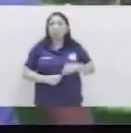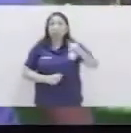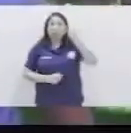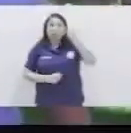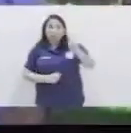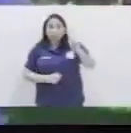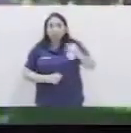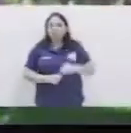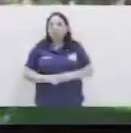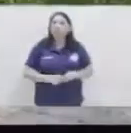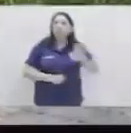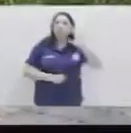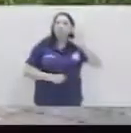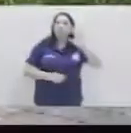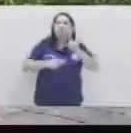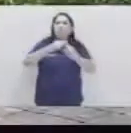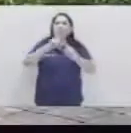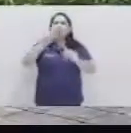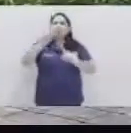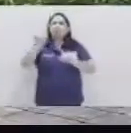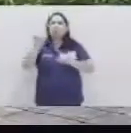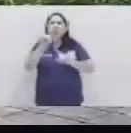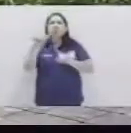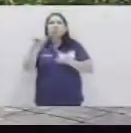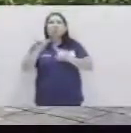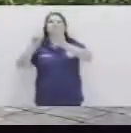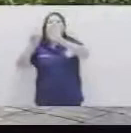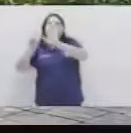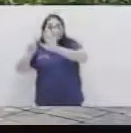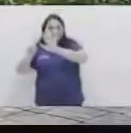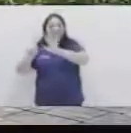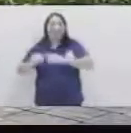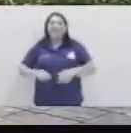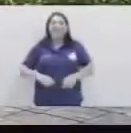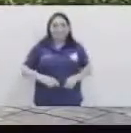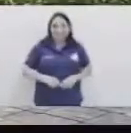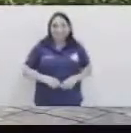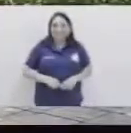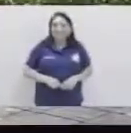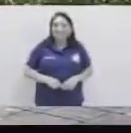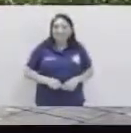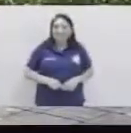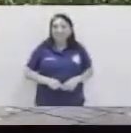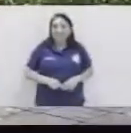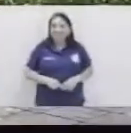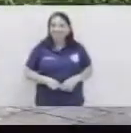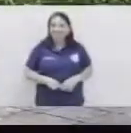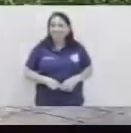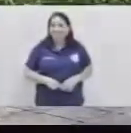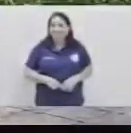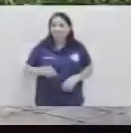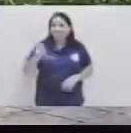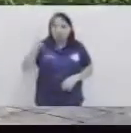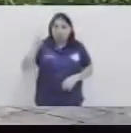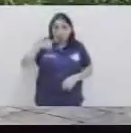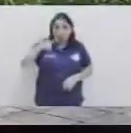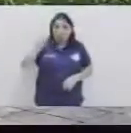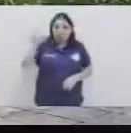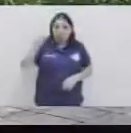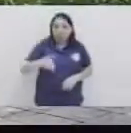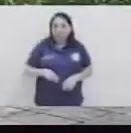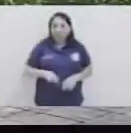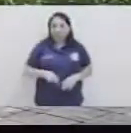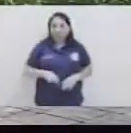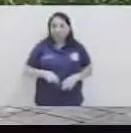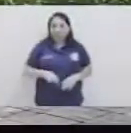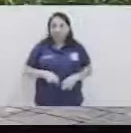1. ¿Cuánto es 5 más 1? 6. Muy bien. ¿Qué voy a hacer? Voy a agarrar mi raqueta que hice